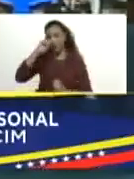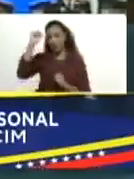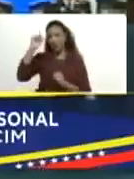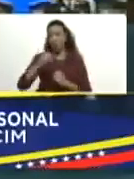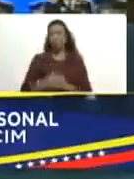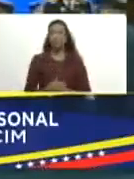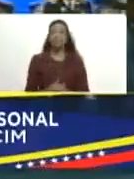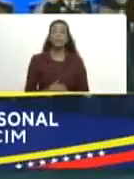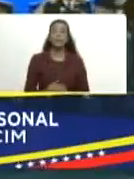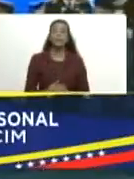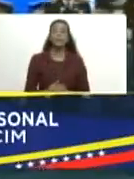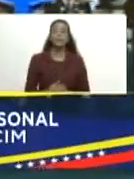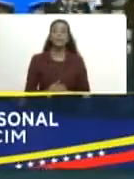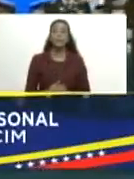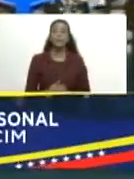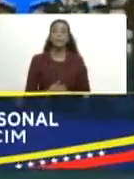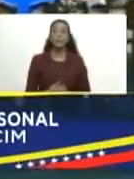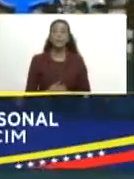la